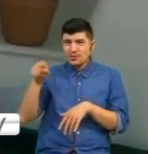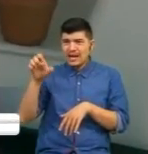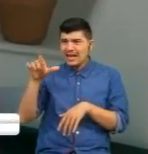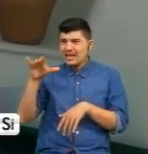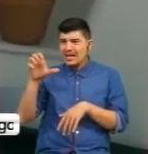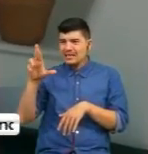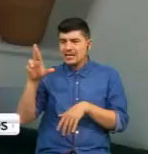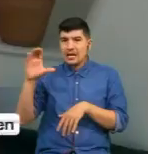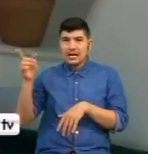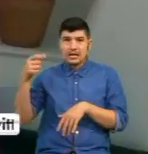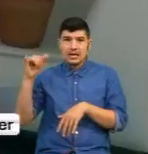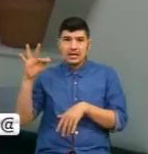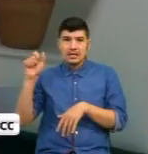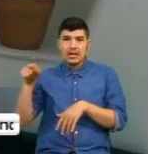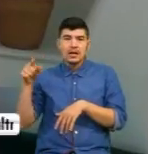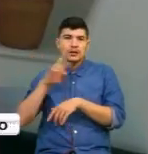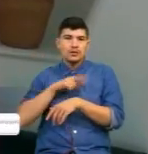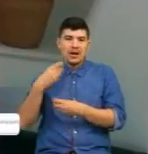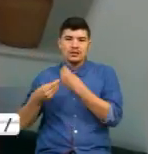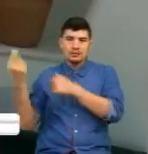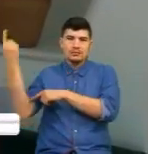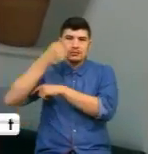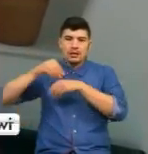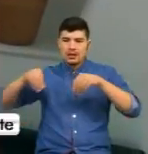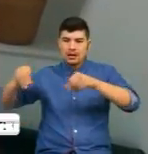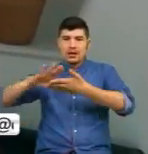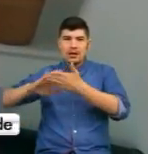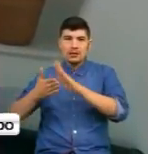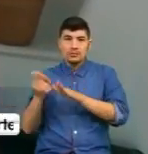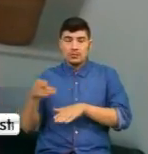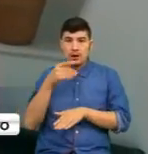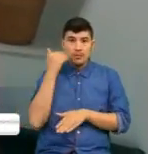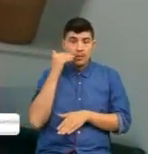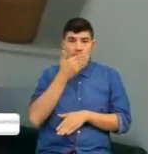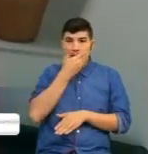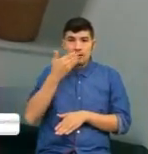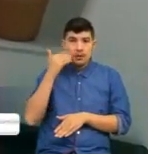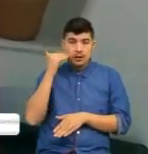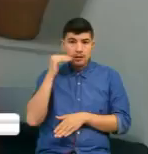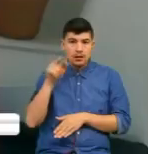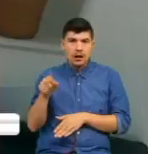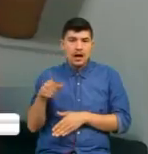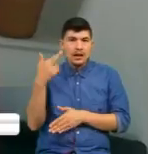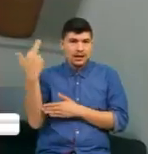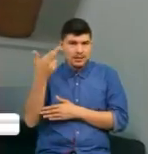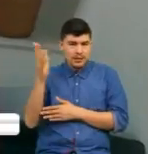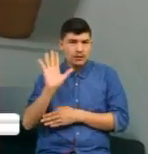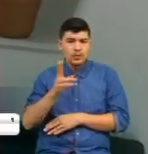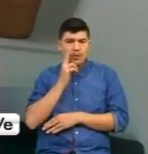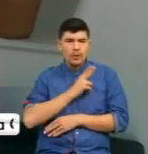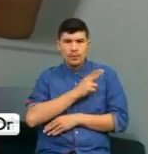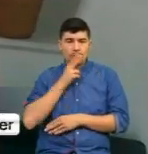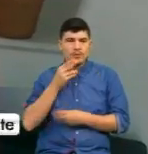de territorio de paz, donde la guerrillerada una vez más reafirma su compromiso para